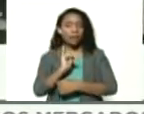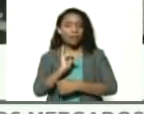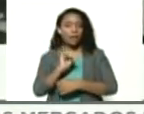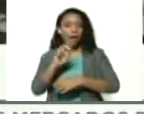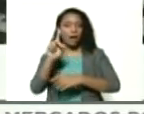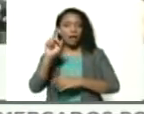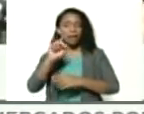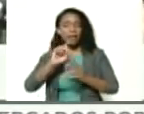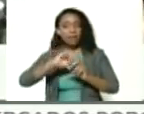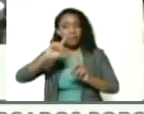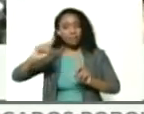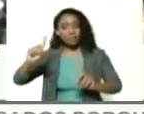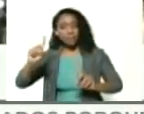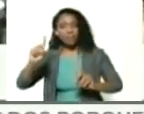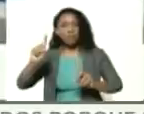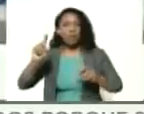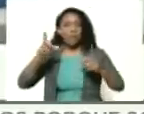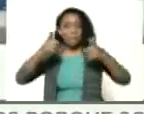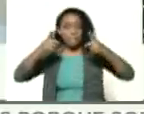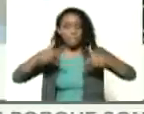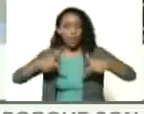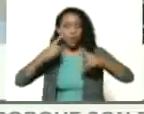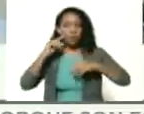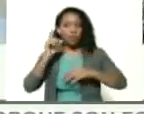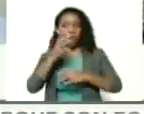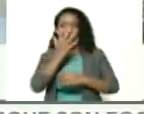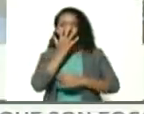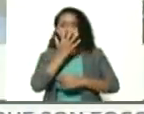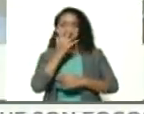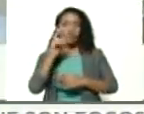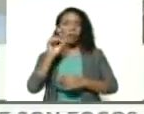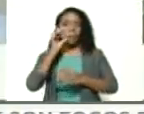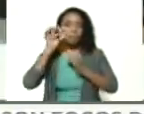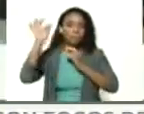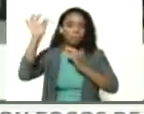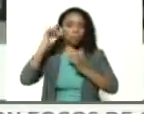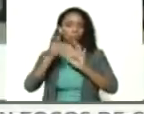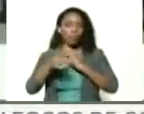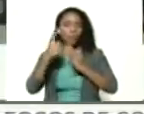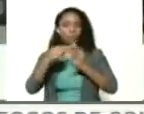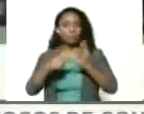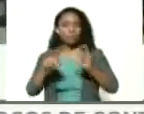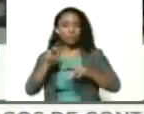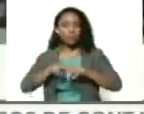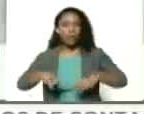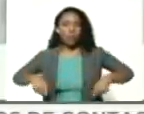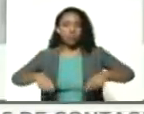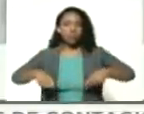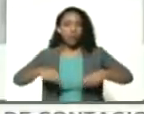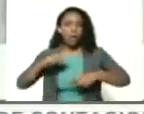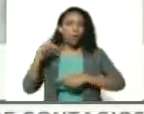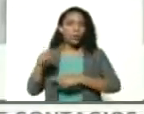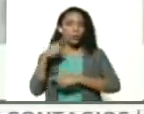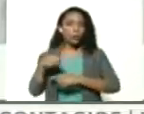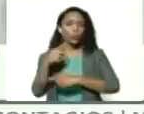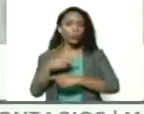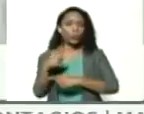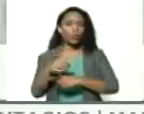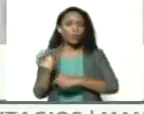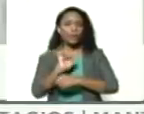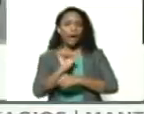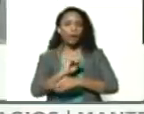rayos X portátil, oxímetros, termómetros, tensiómetros, flujómetros, sillas de rueda, ventiladores, monitores, carros de